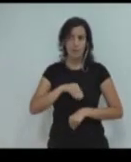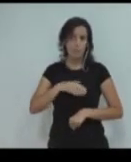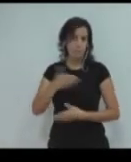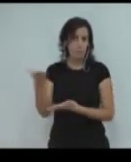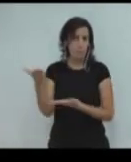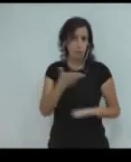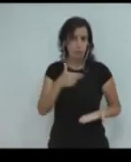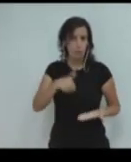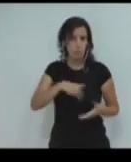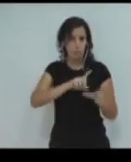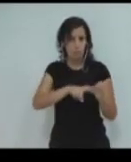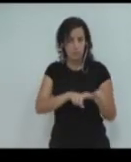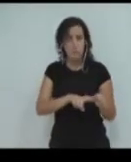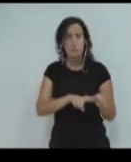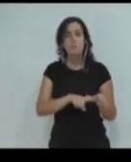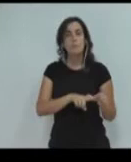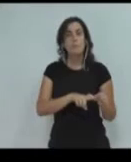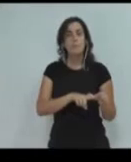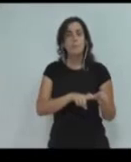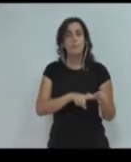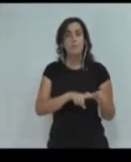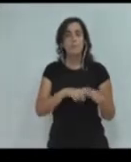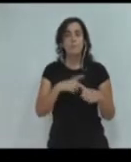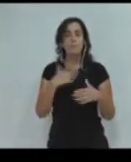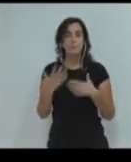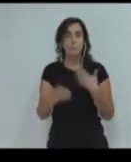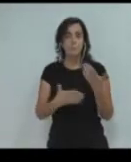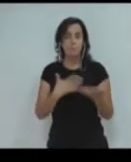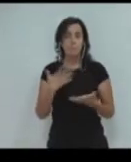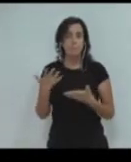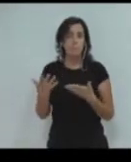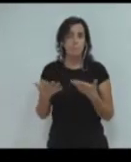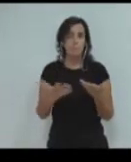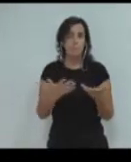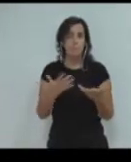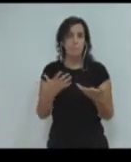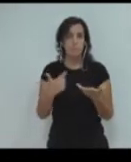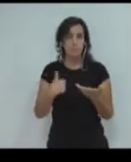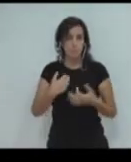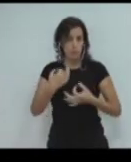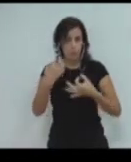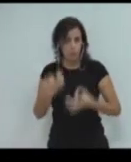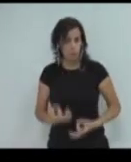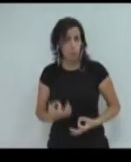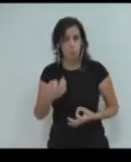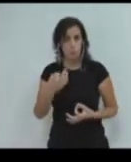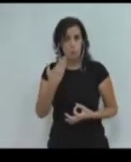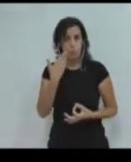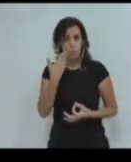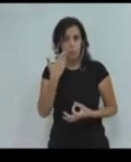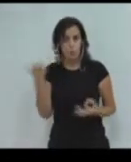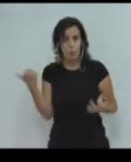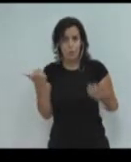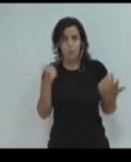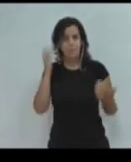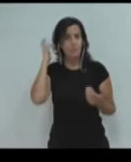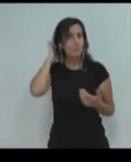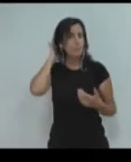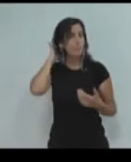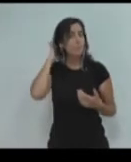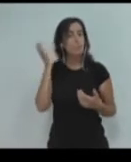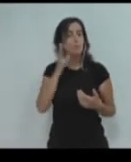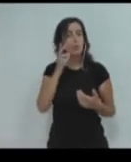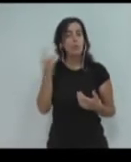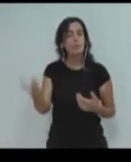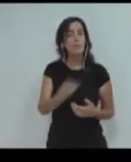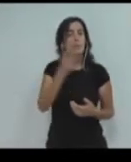nuestra invitación a participar, que realmente ha sido, os aseguro, que un honor el que hayáis venido, porque los tres sois expertos